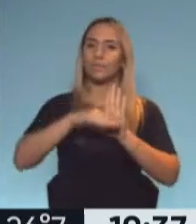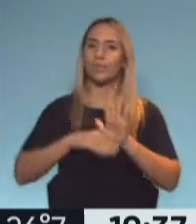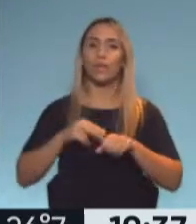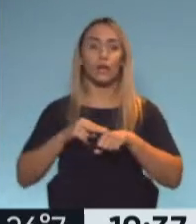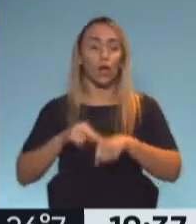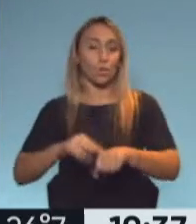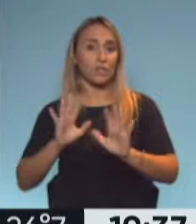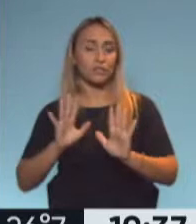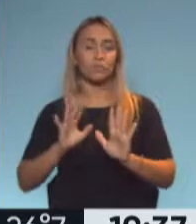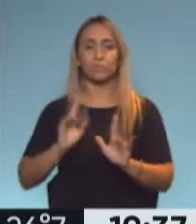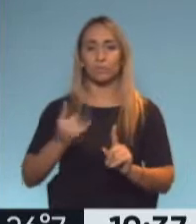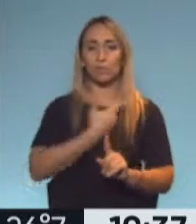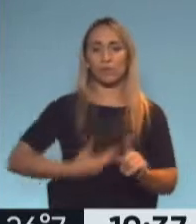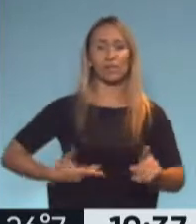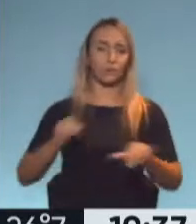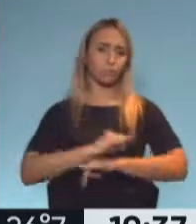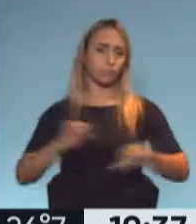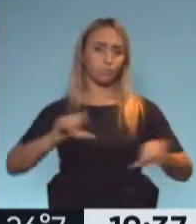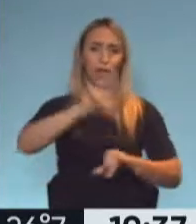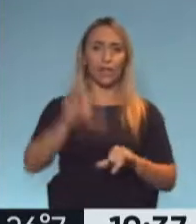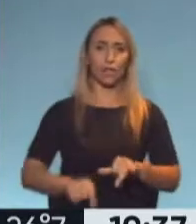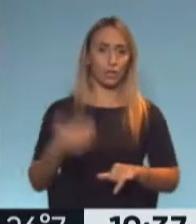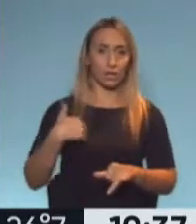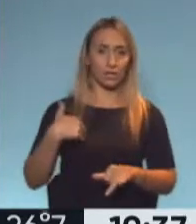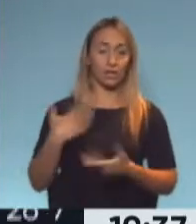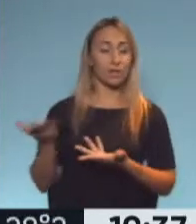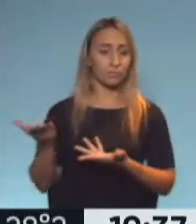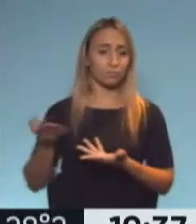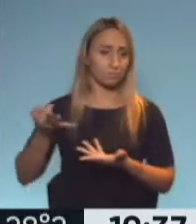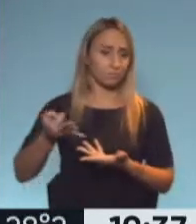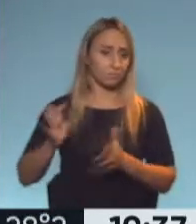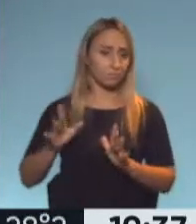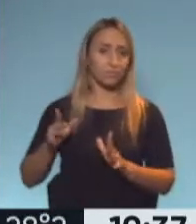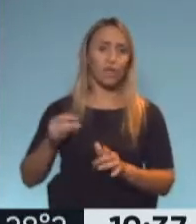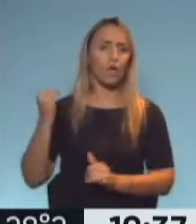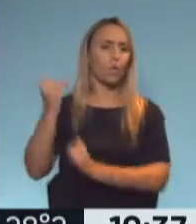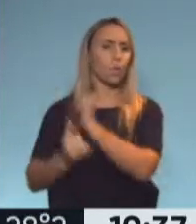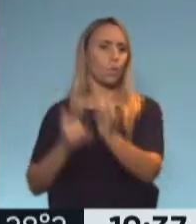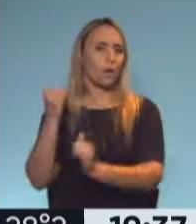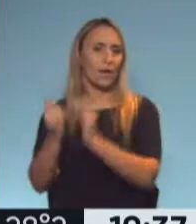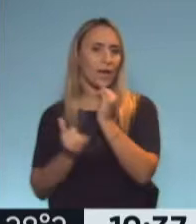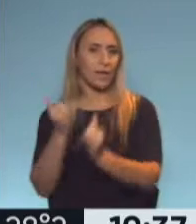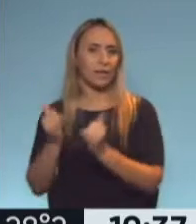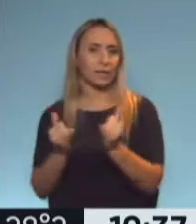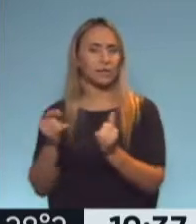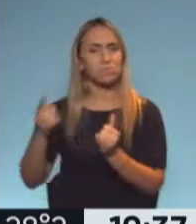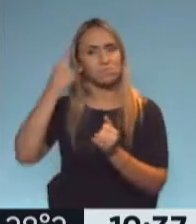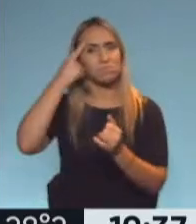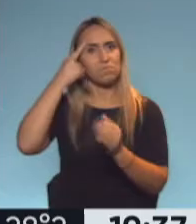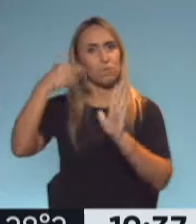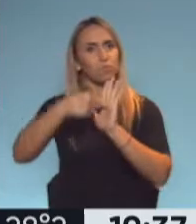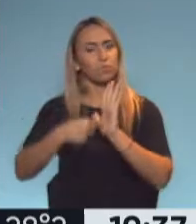el presidente a todos los argentinos y que es muy bueno que Luis nos cuente algunos aspectos de eso que considera más importante tener en